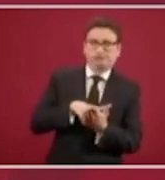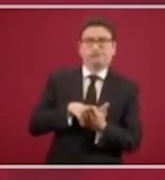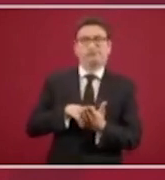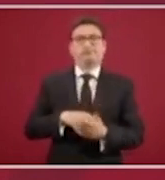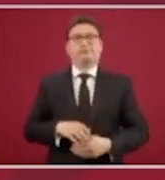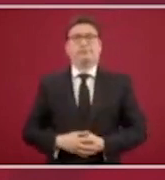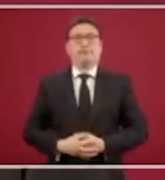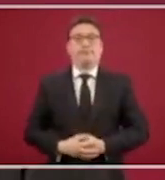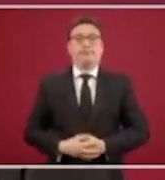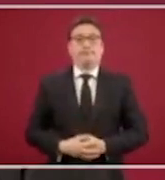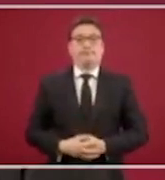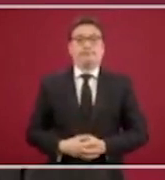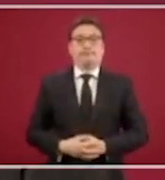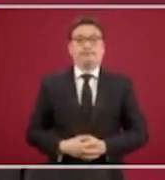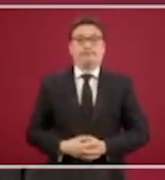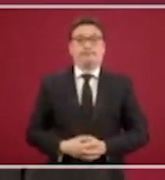republicana.